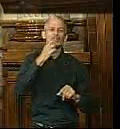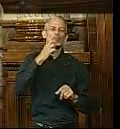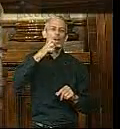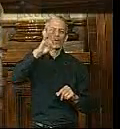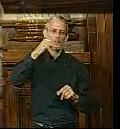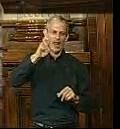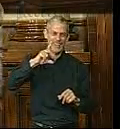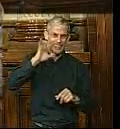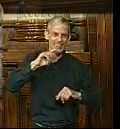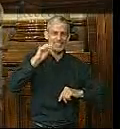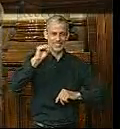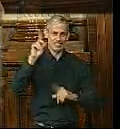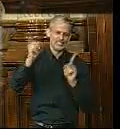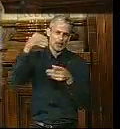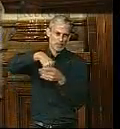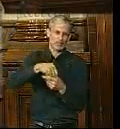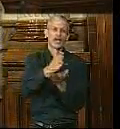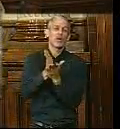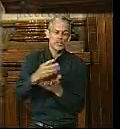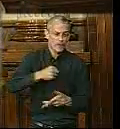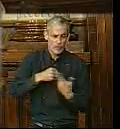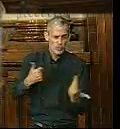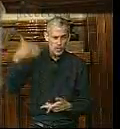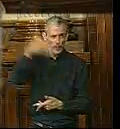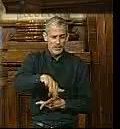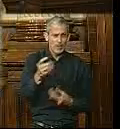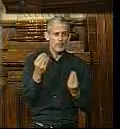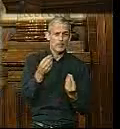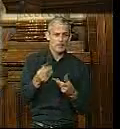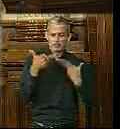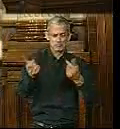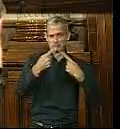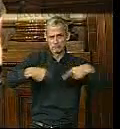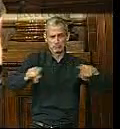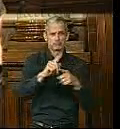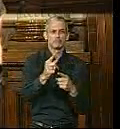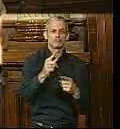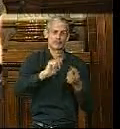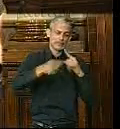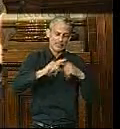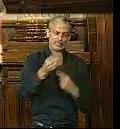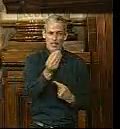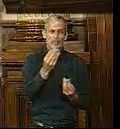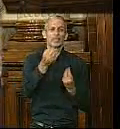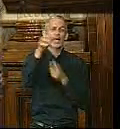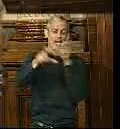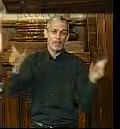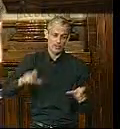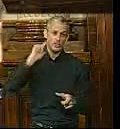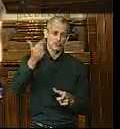Baldrich, de Canales, que voluntariamente vino para hacer este aporte imprescindible, que es tener